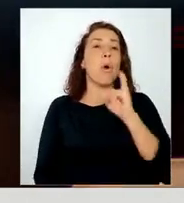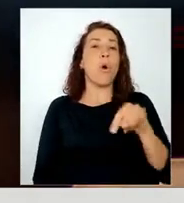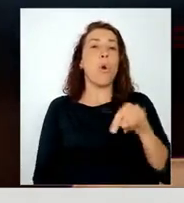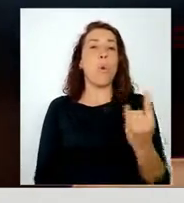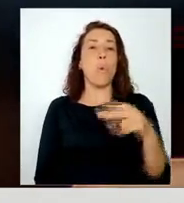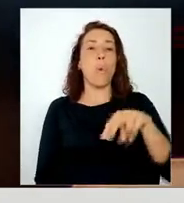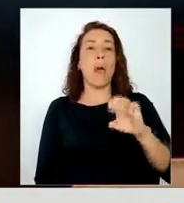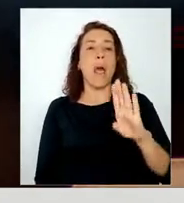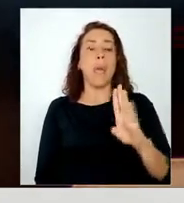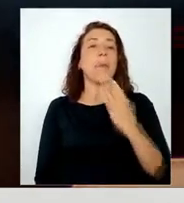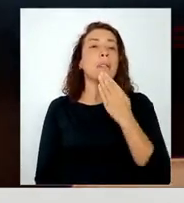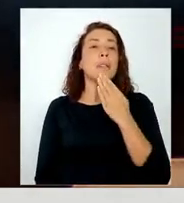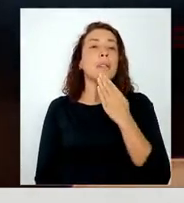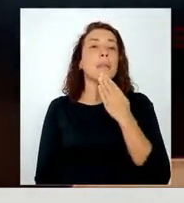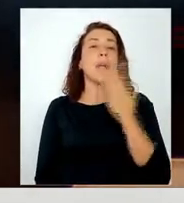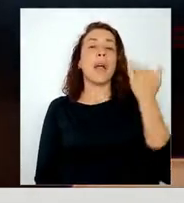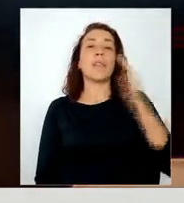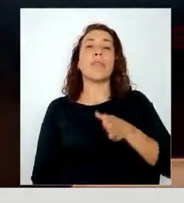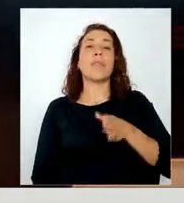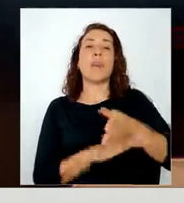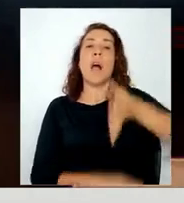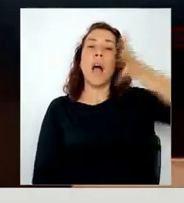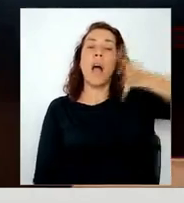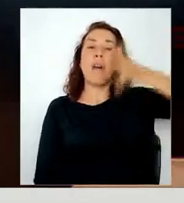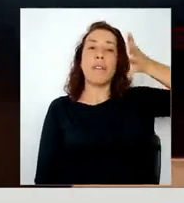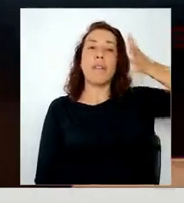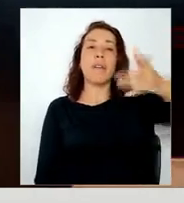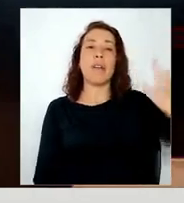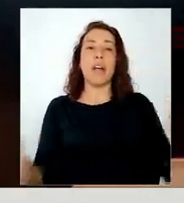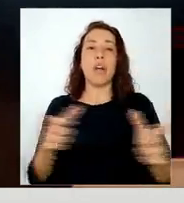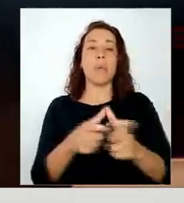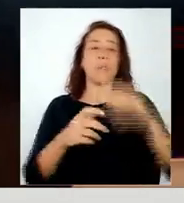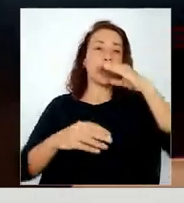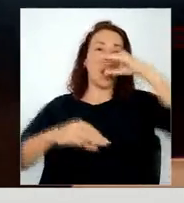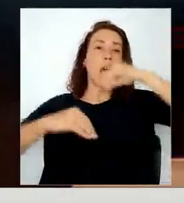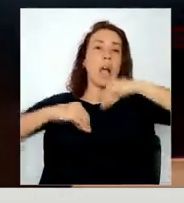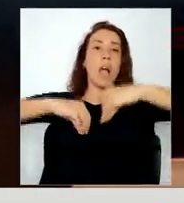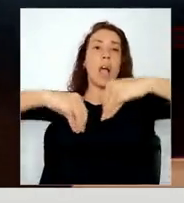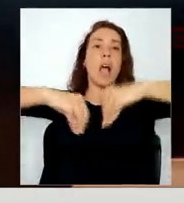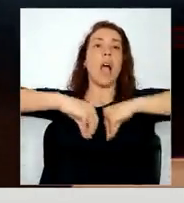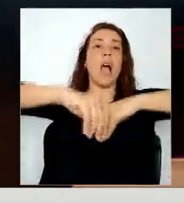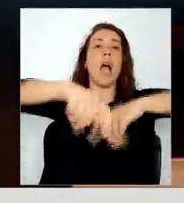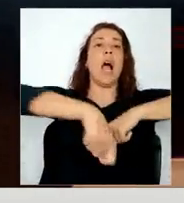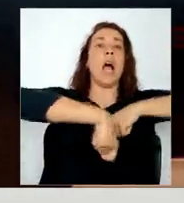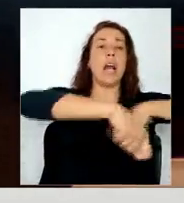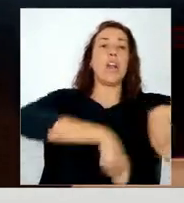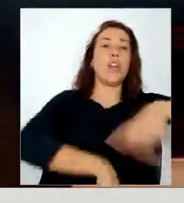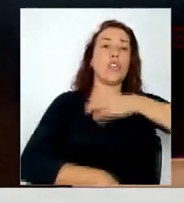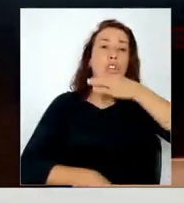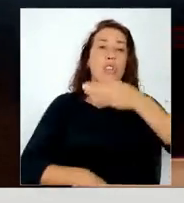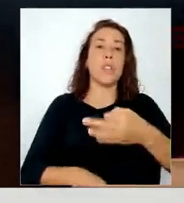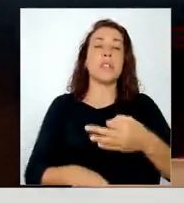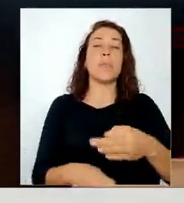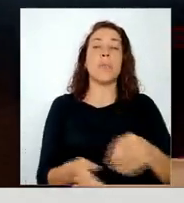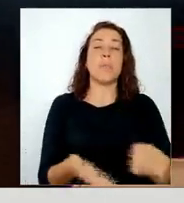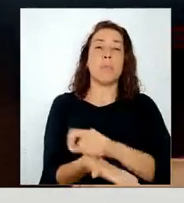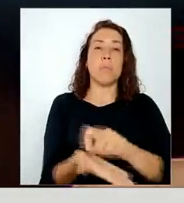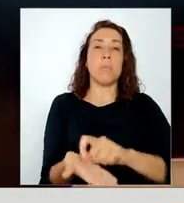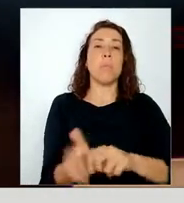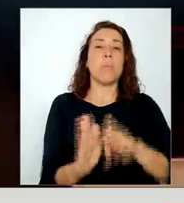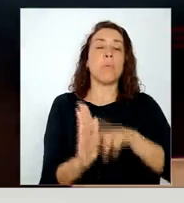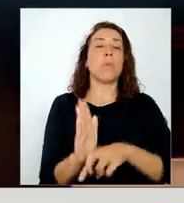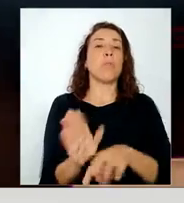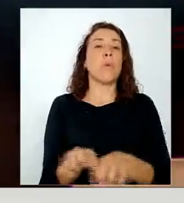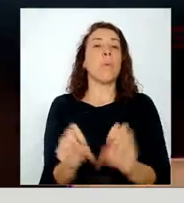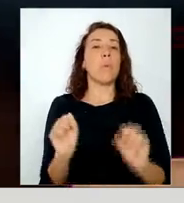la exposición en la comisión de agricultura donde estamos planteando una moción que puede incorporar a